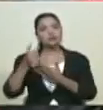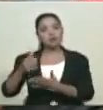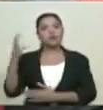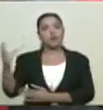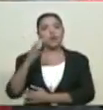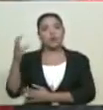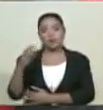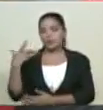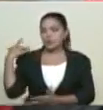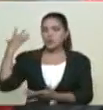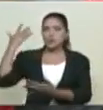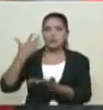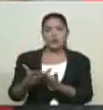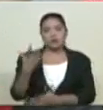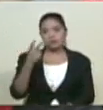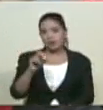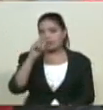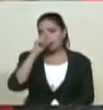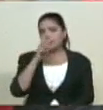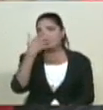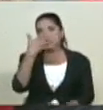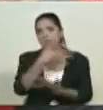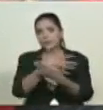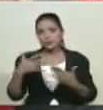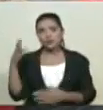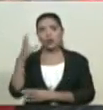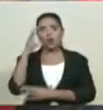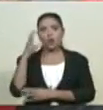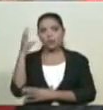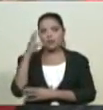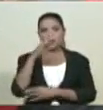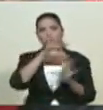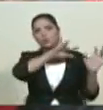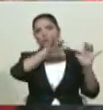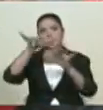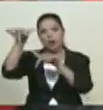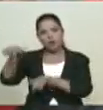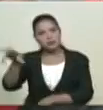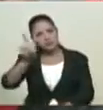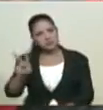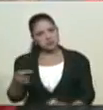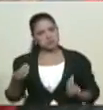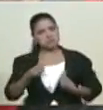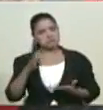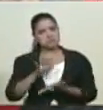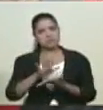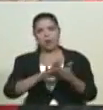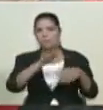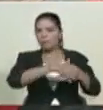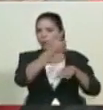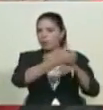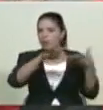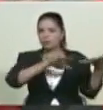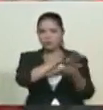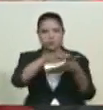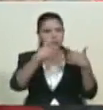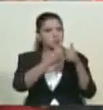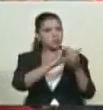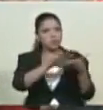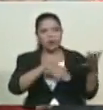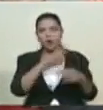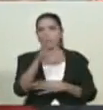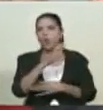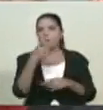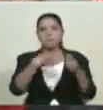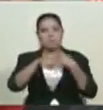hace 30 años. Más de 5 millones de colombianos desplazados viven aquí en Venezuela. por culpa de la violencia en Colombia, que no ha podido ir al